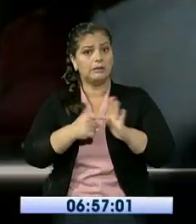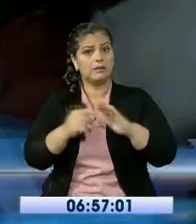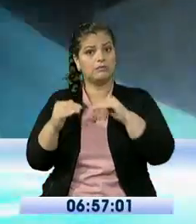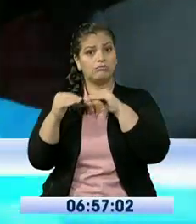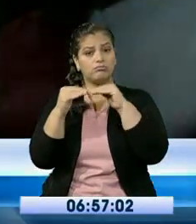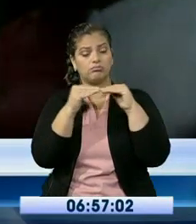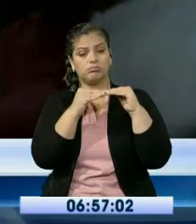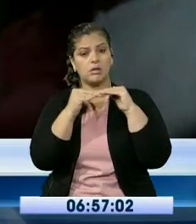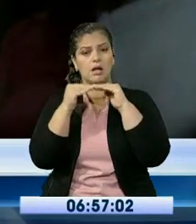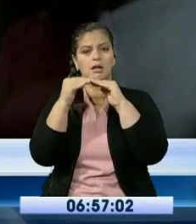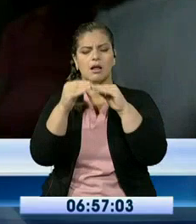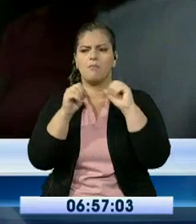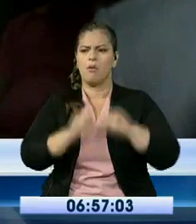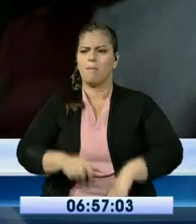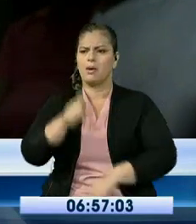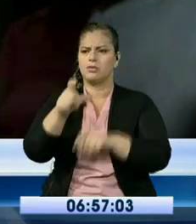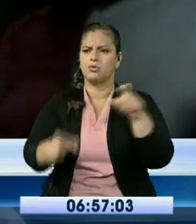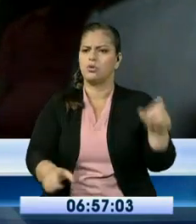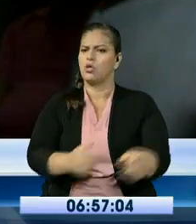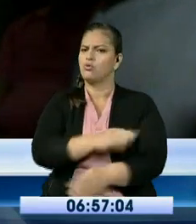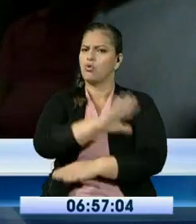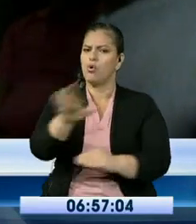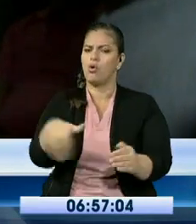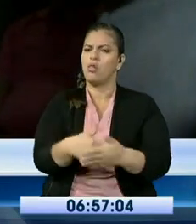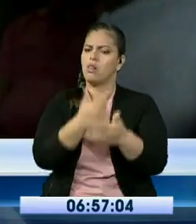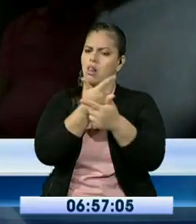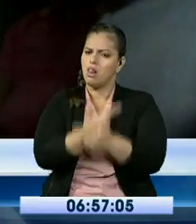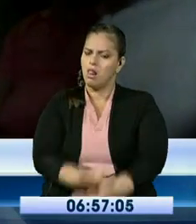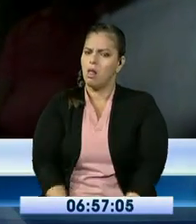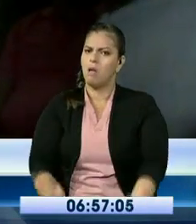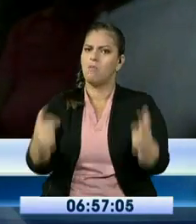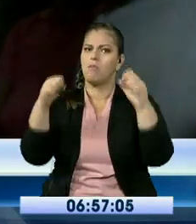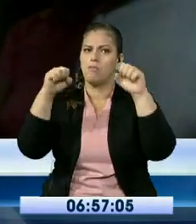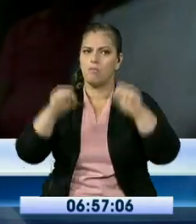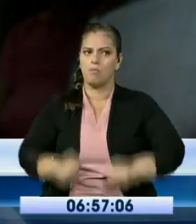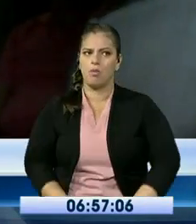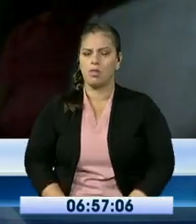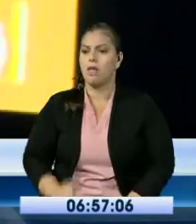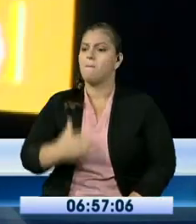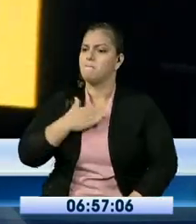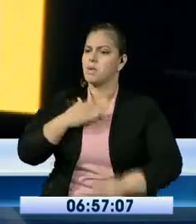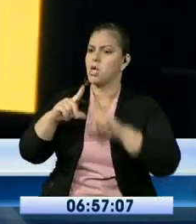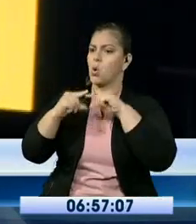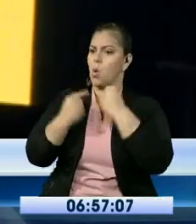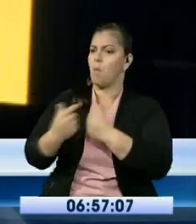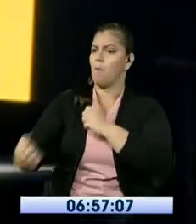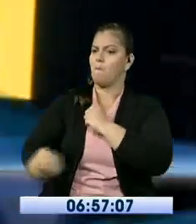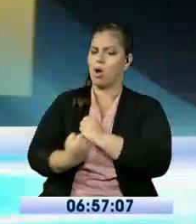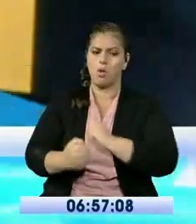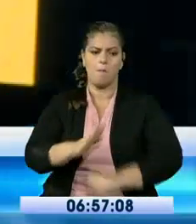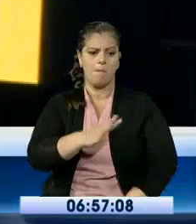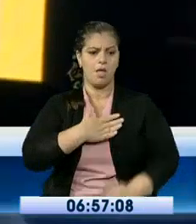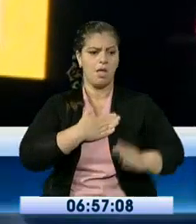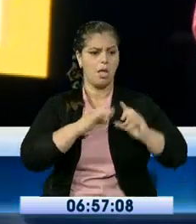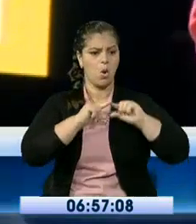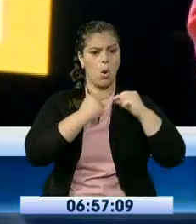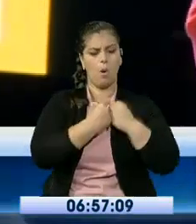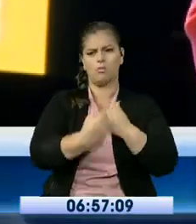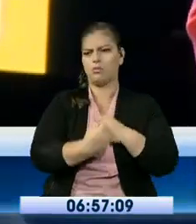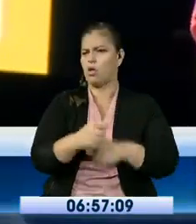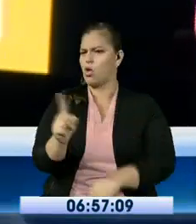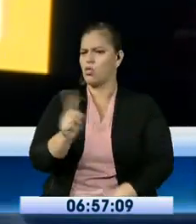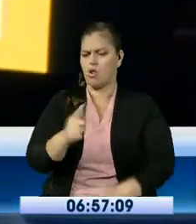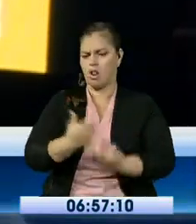recuperar nuestras libertades, y eso va mucho más allá solamente de partidos o ideologías. Por su parte, Dilma Andrade mencionó que